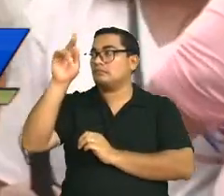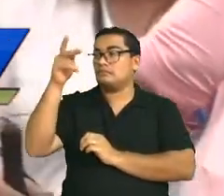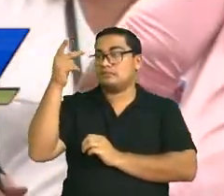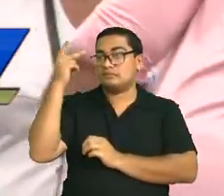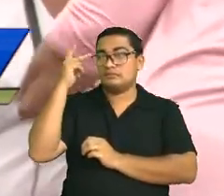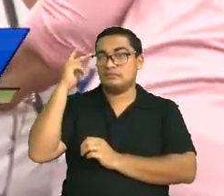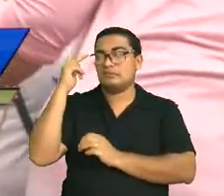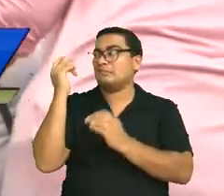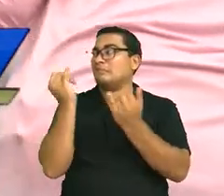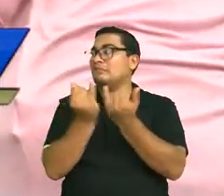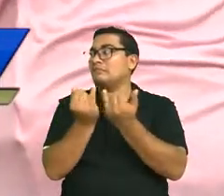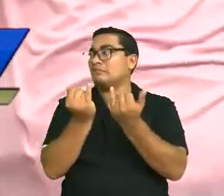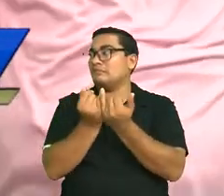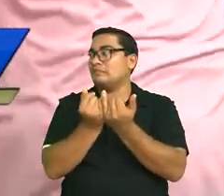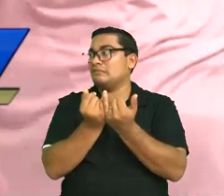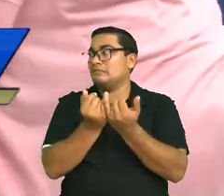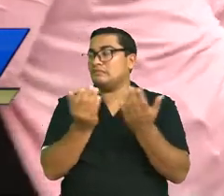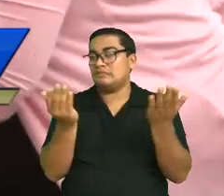hay